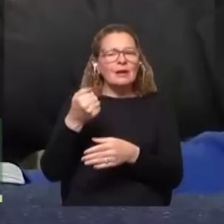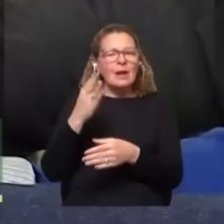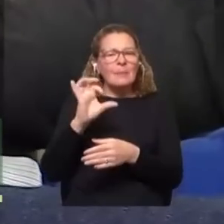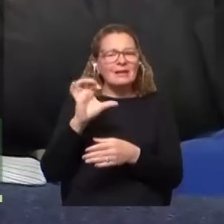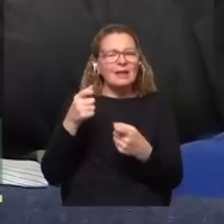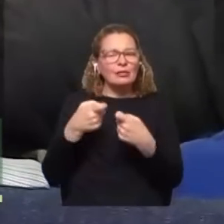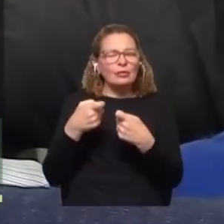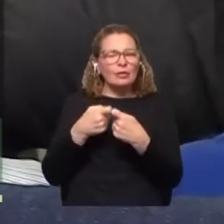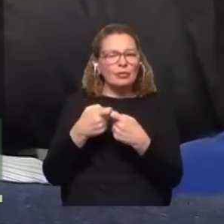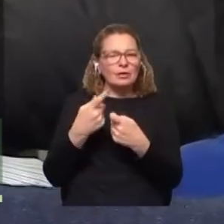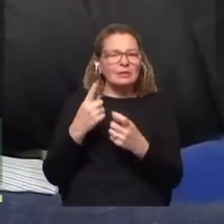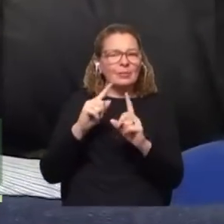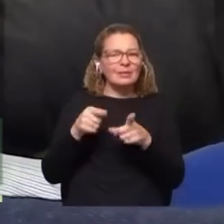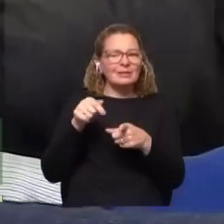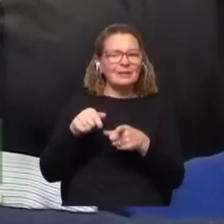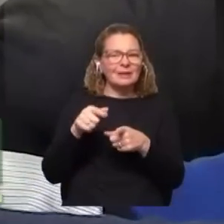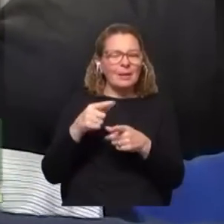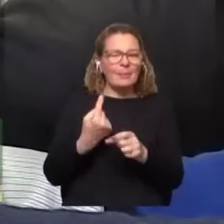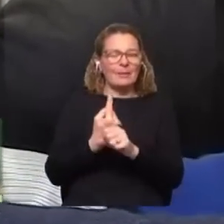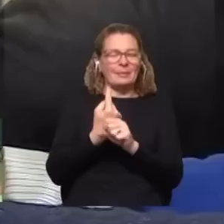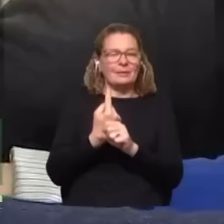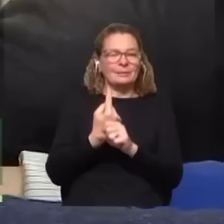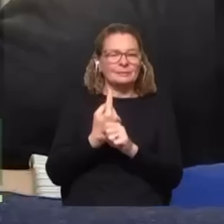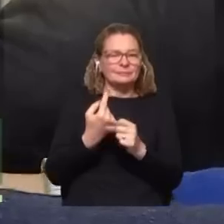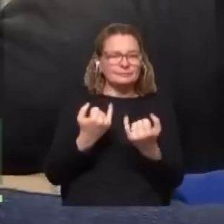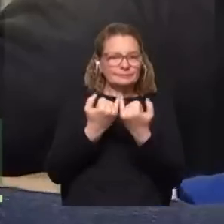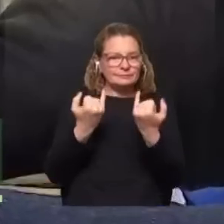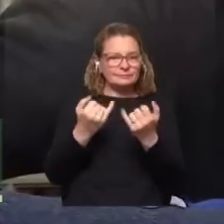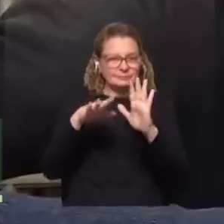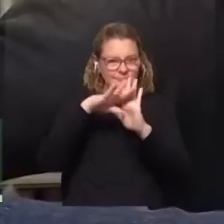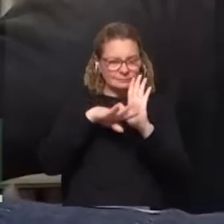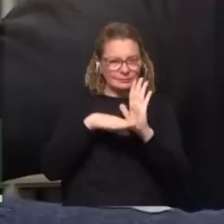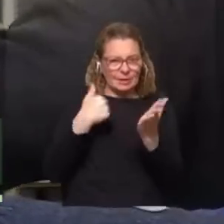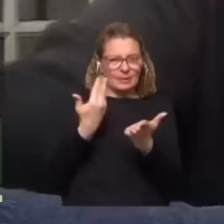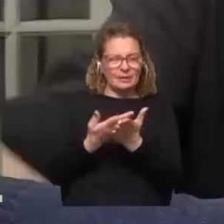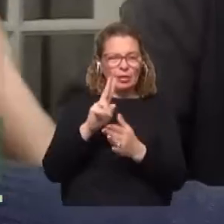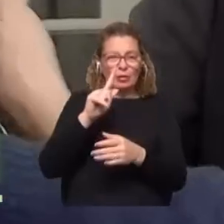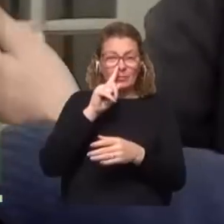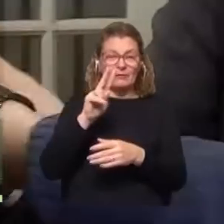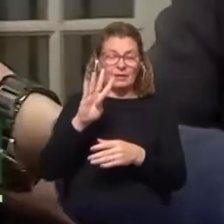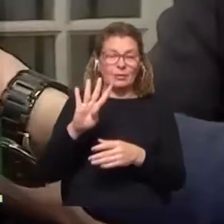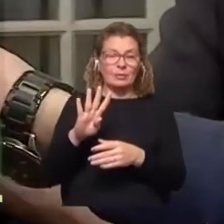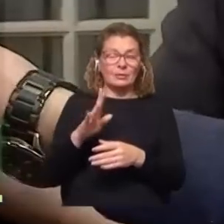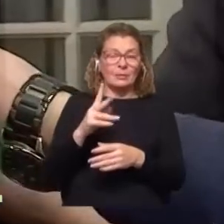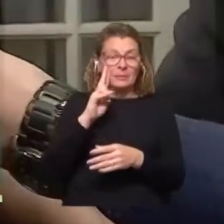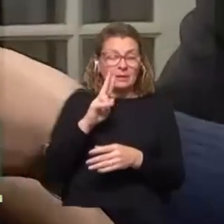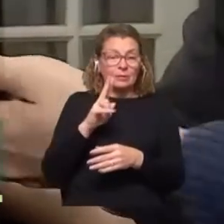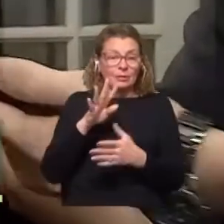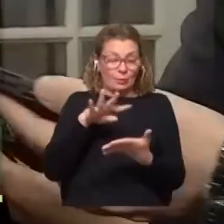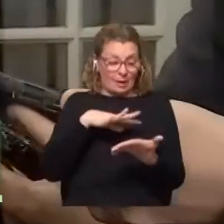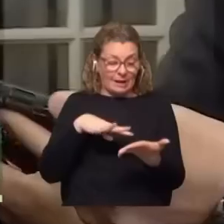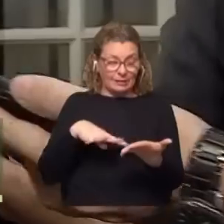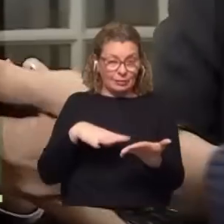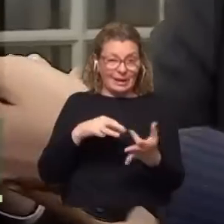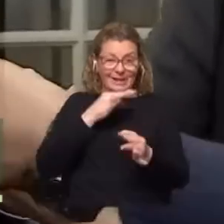asociaciones a propósito de este de esta primera instancia de la currícula planteada para el 2024 Mirá si uno hace la lectura